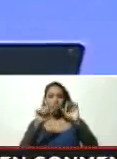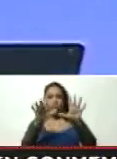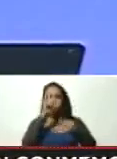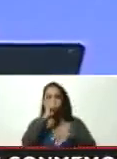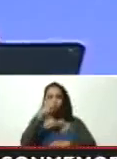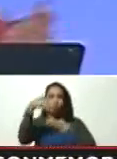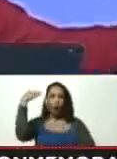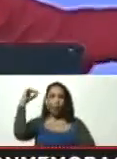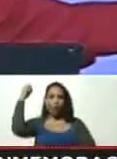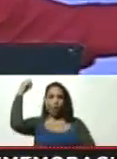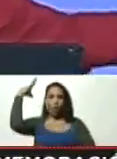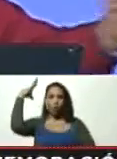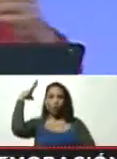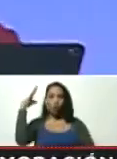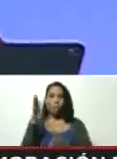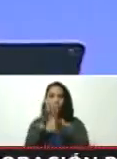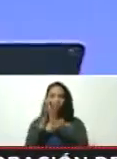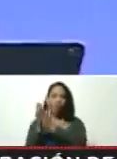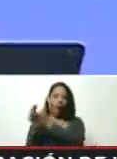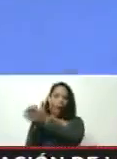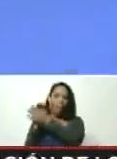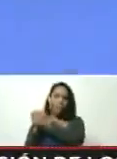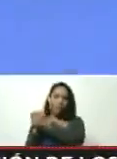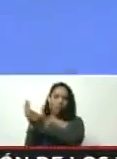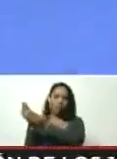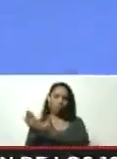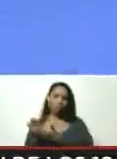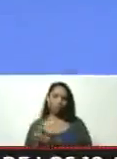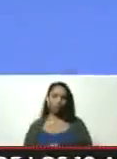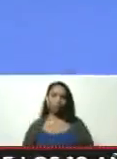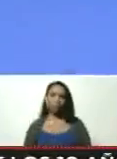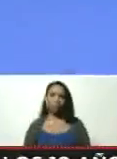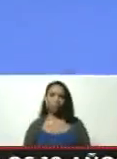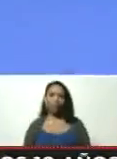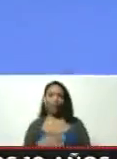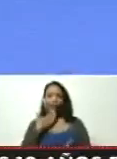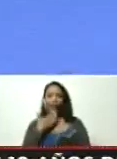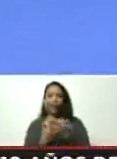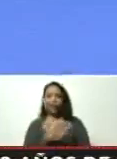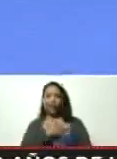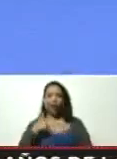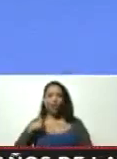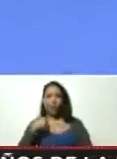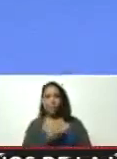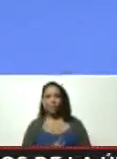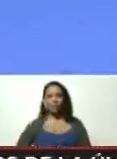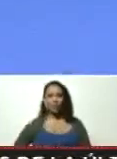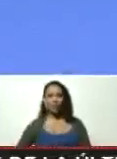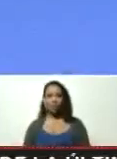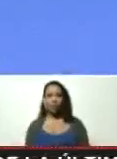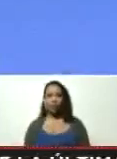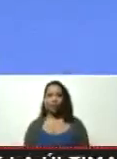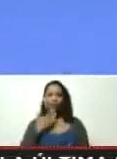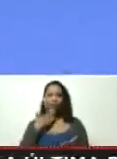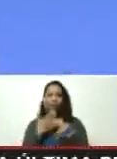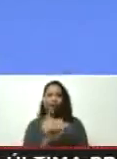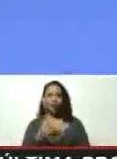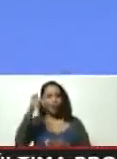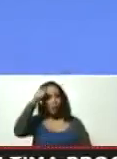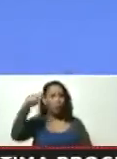la luz de 10 años. Por favor, compañero Jorge. Muchas gracias, querido presidente. Muchas gracias,